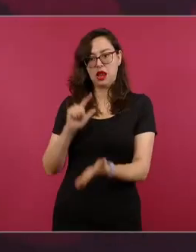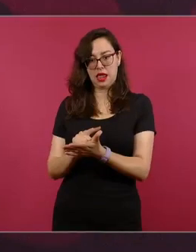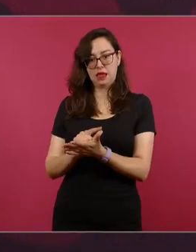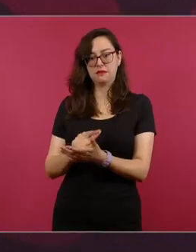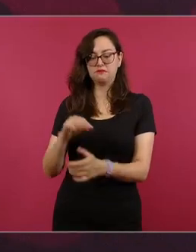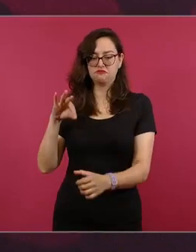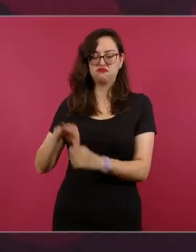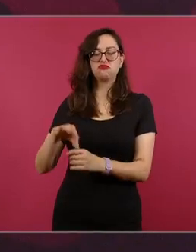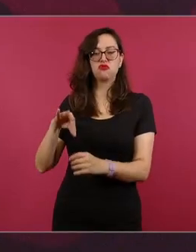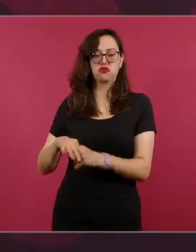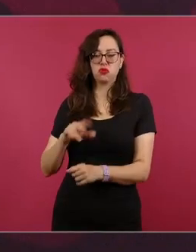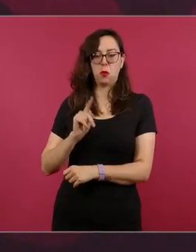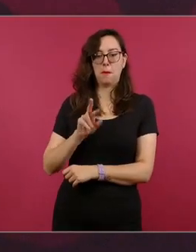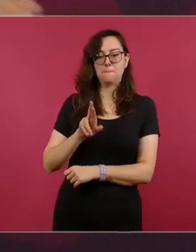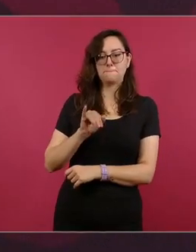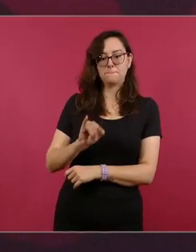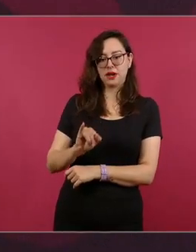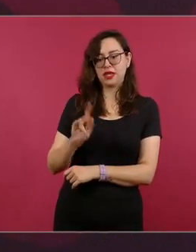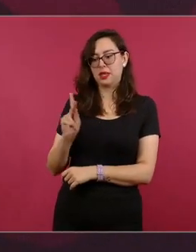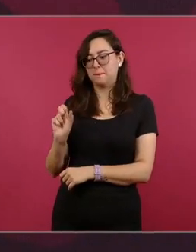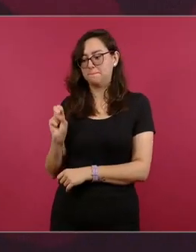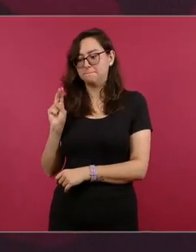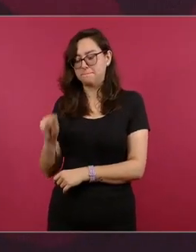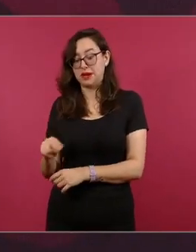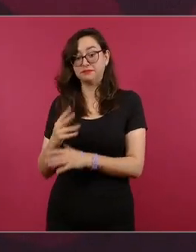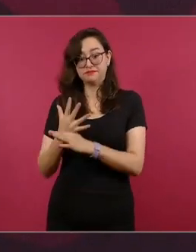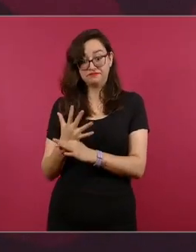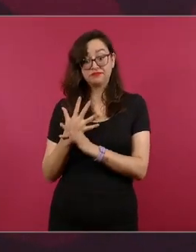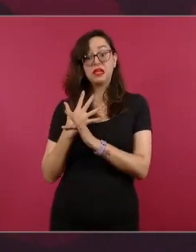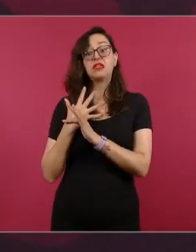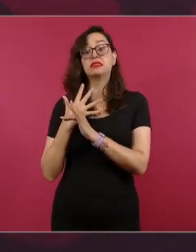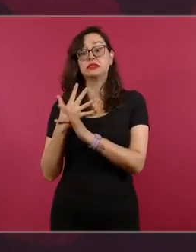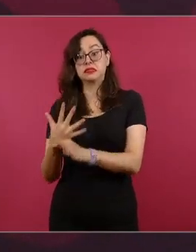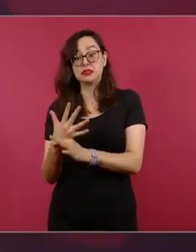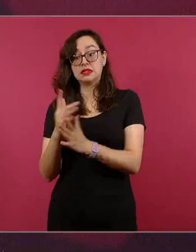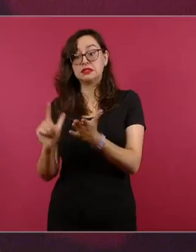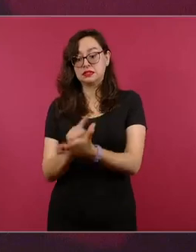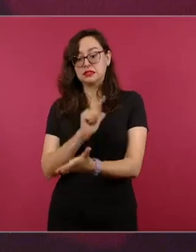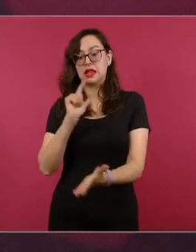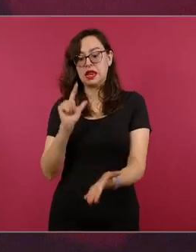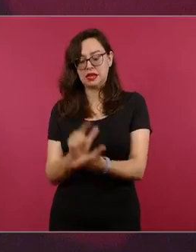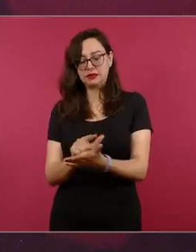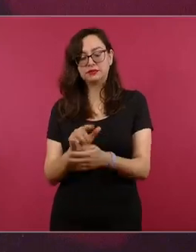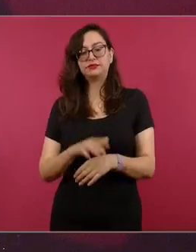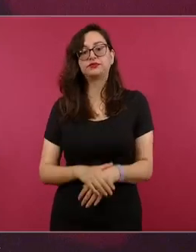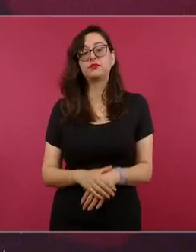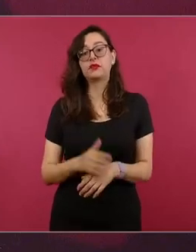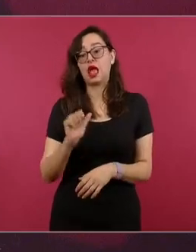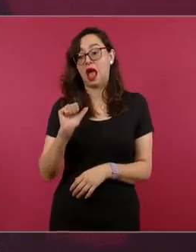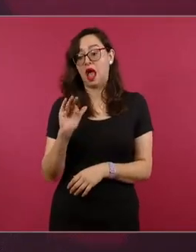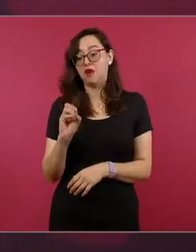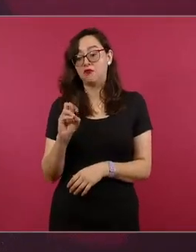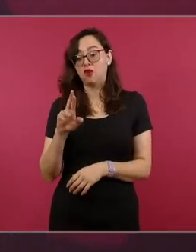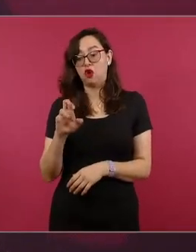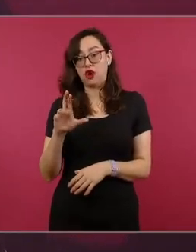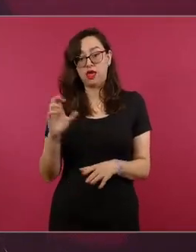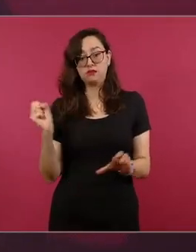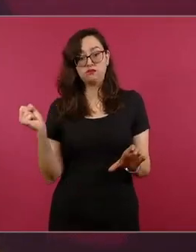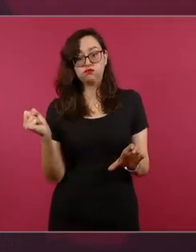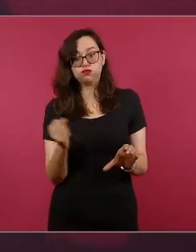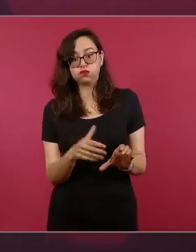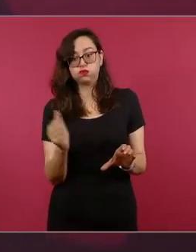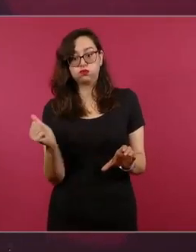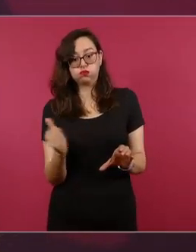establece actualmente que después de 10 años que sean exigibles los fondos de la cuenta de retiro, pueden prescribir.